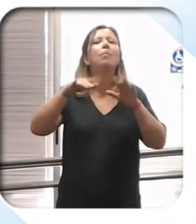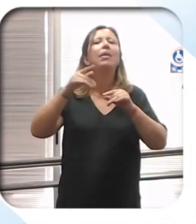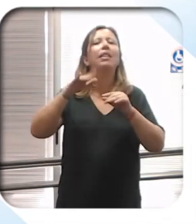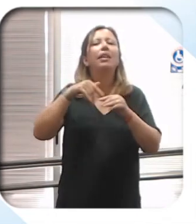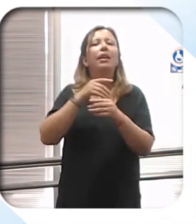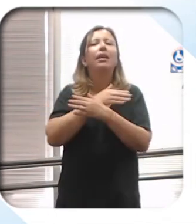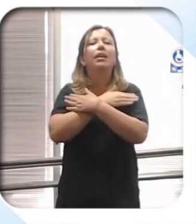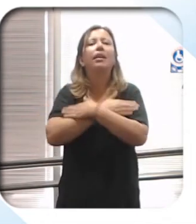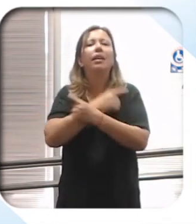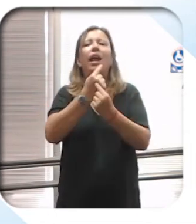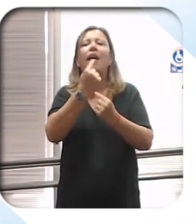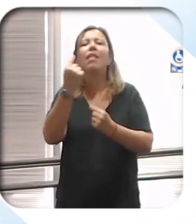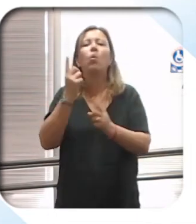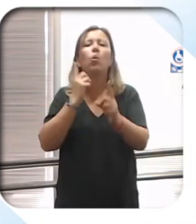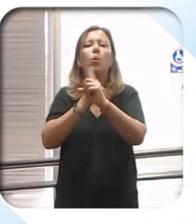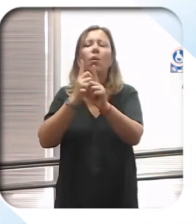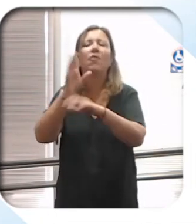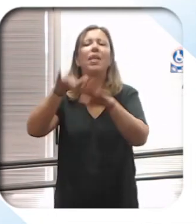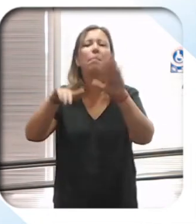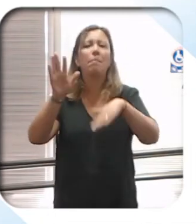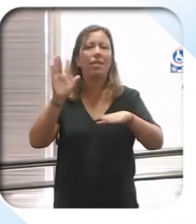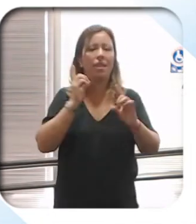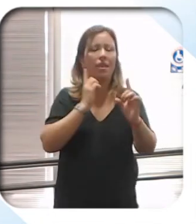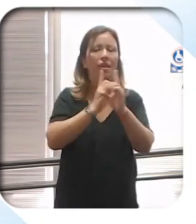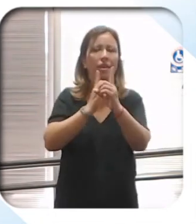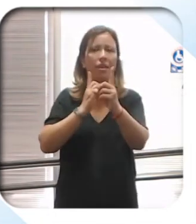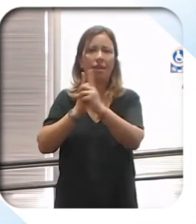de funcionamiento tienen los pacientes.